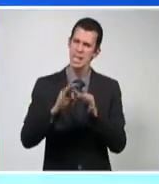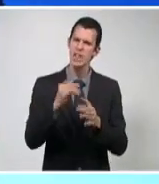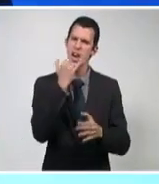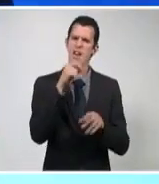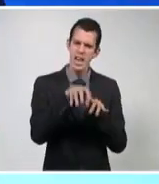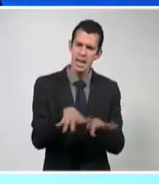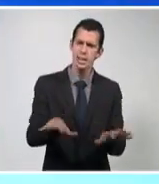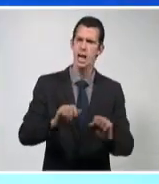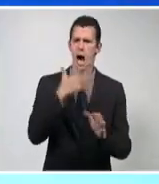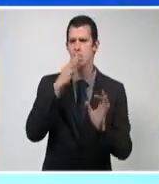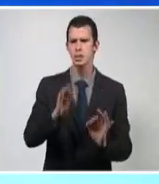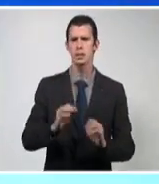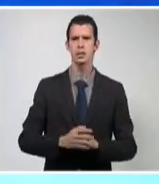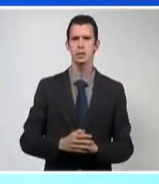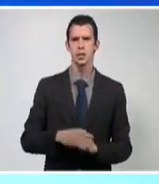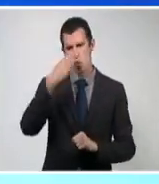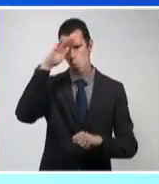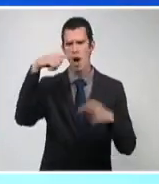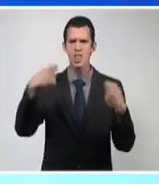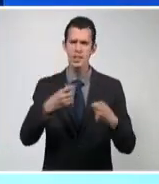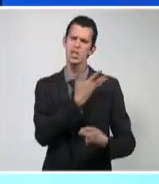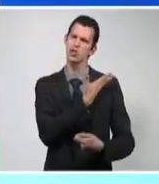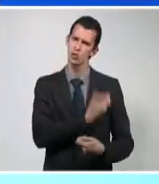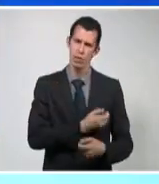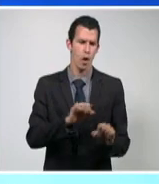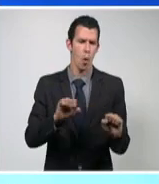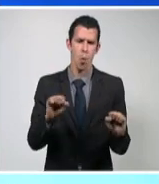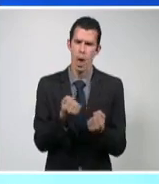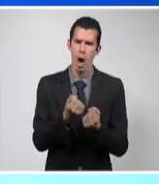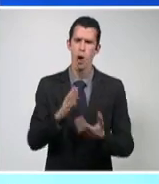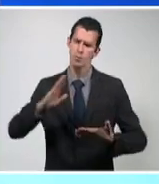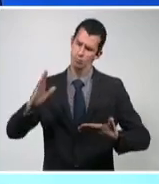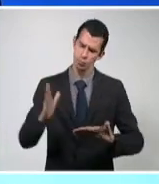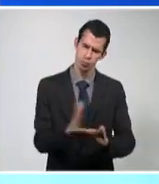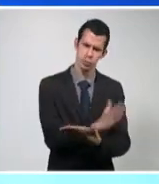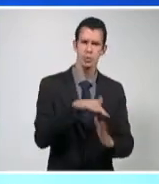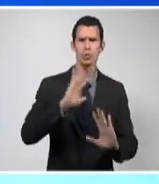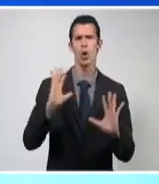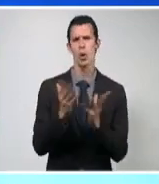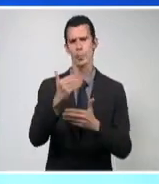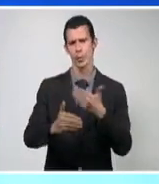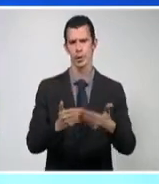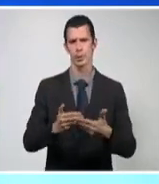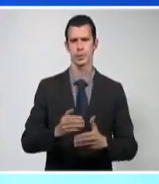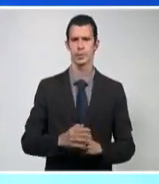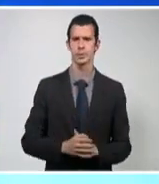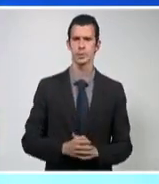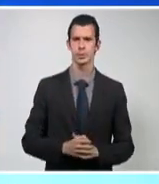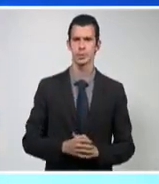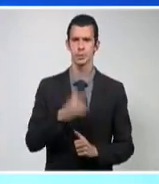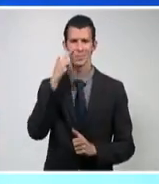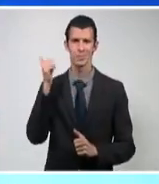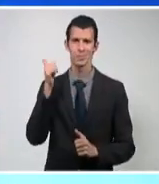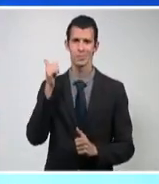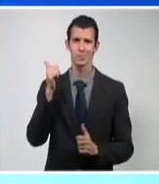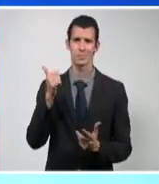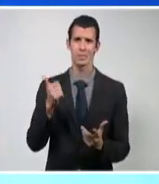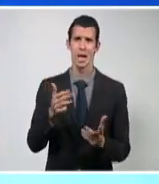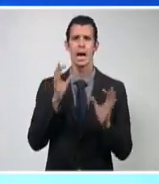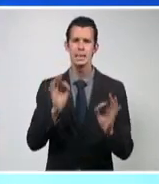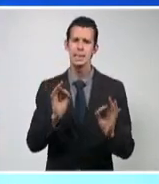esto. Solo que reflexiones como las que han visto, como las que han escuchado, esas son las reflexiones que promueve